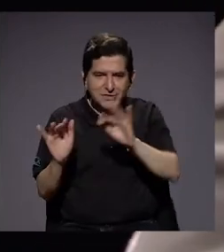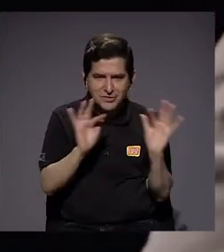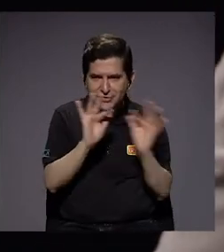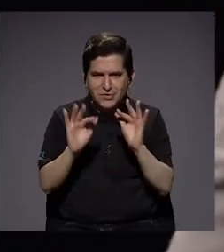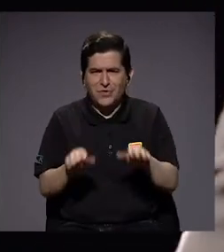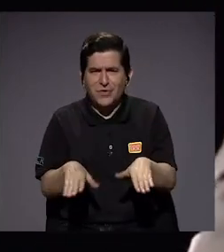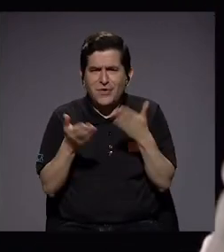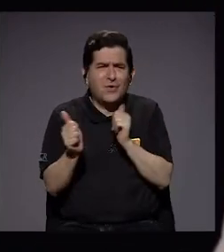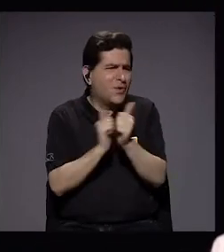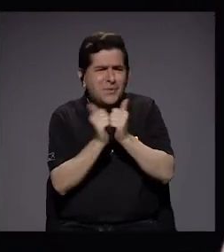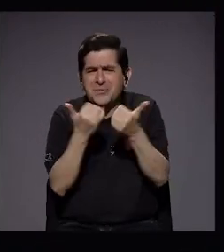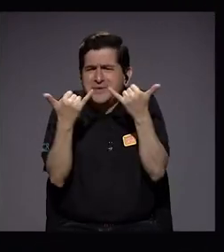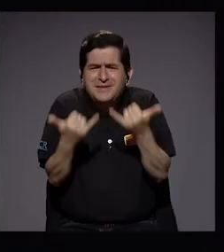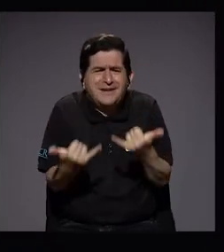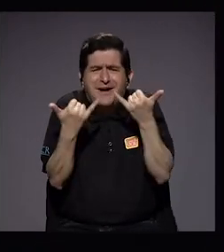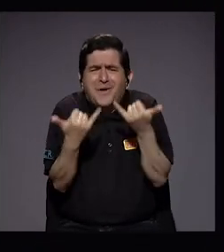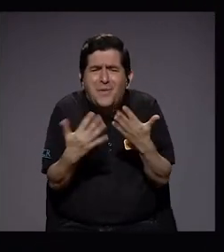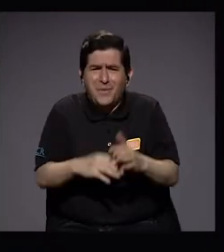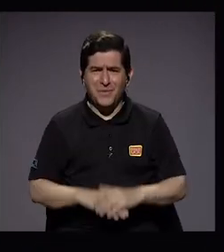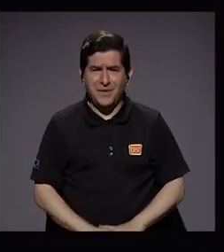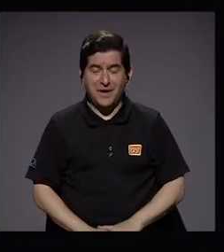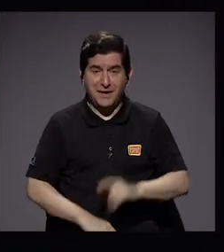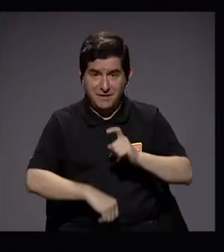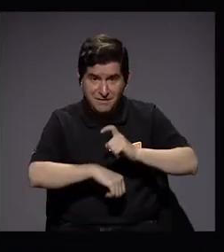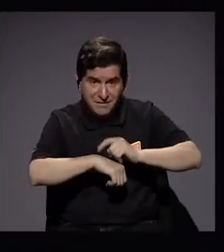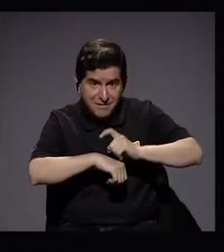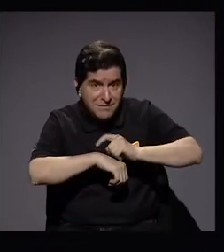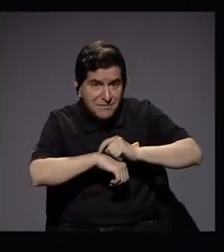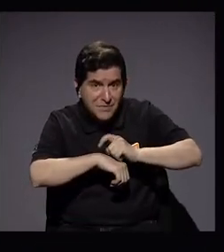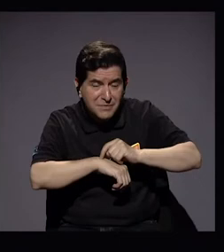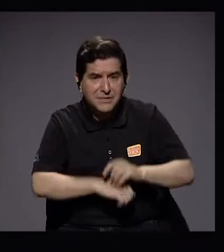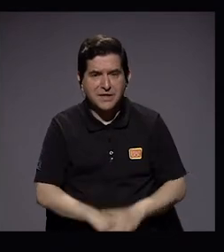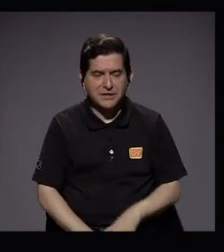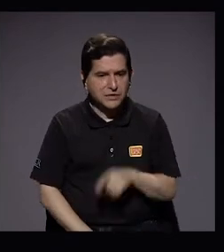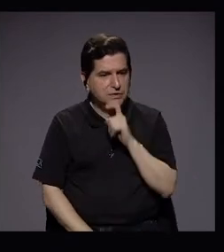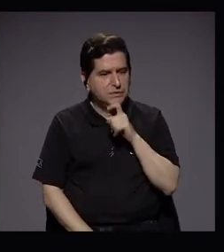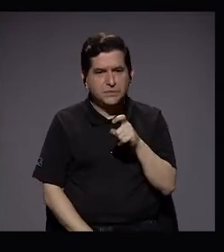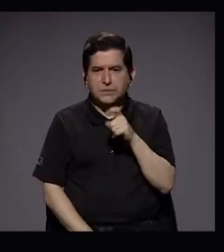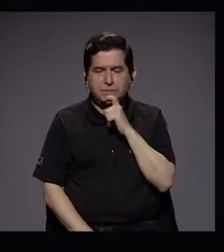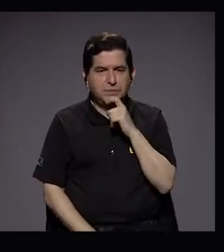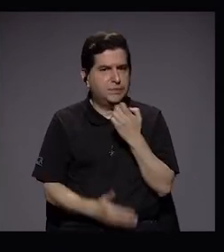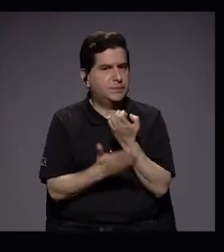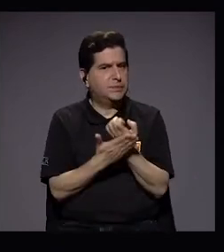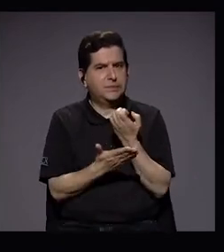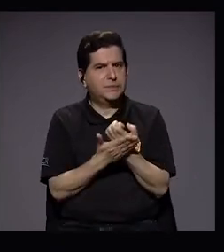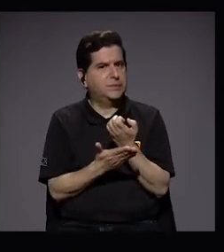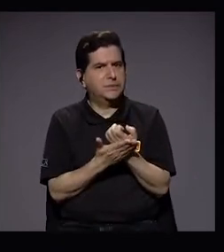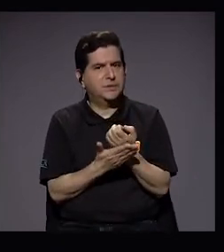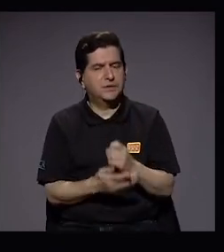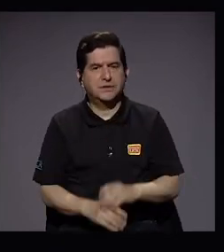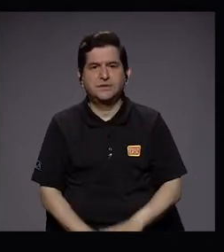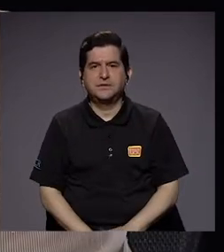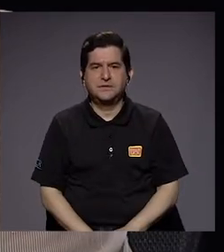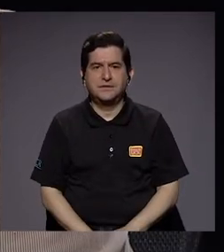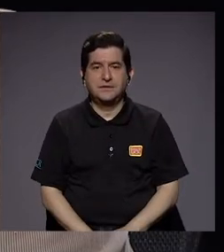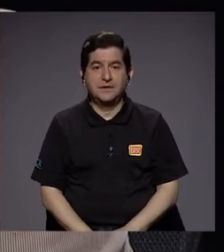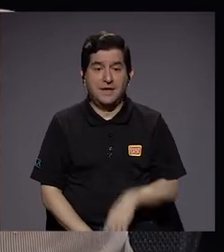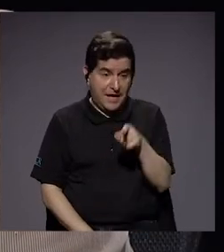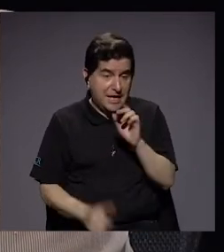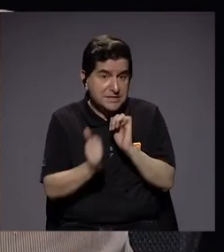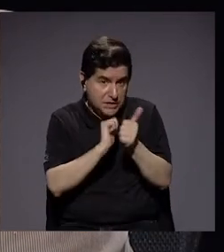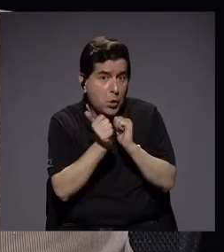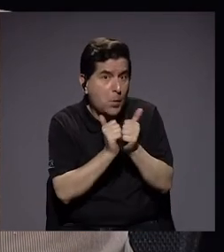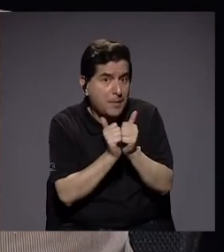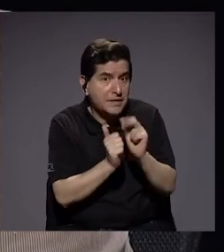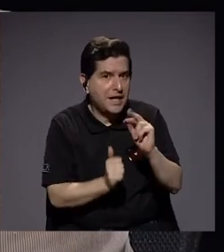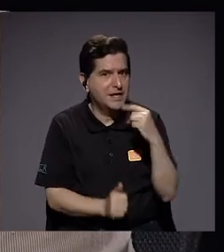Claro. ¿Cómo competir en este momento tan, tan difícil en lo económico? Bueno, y eso es